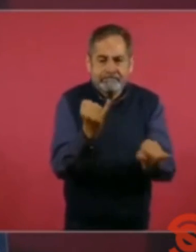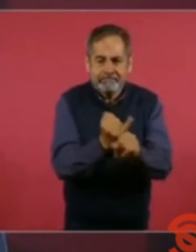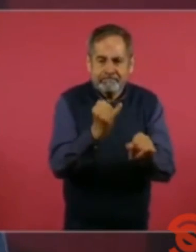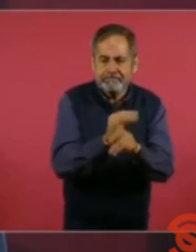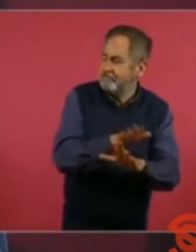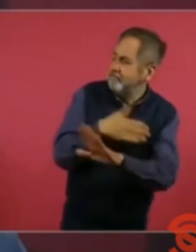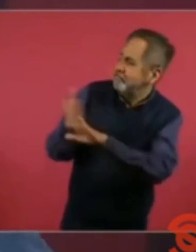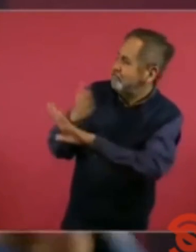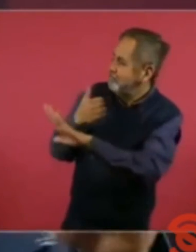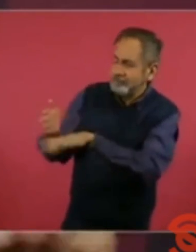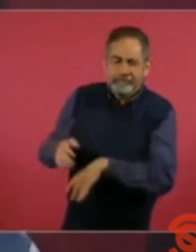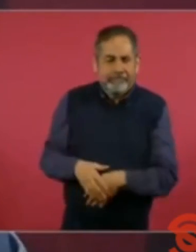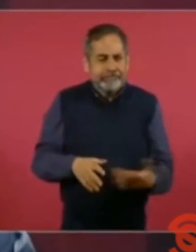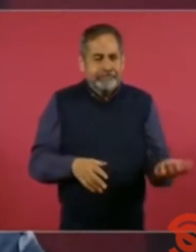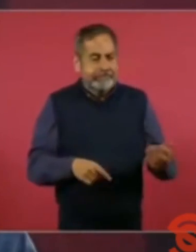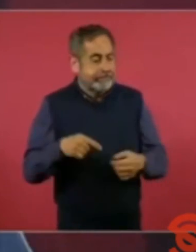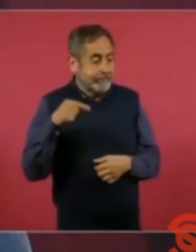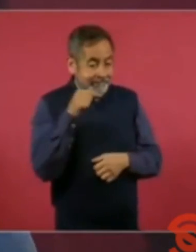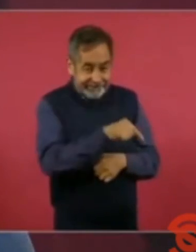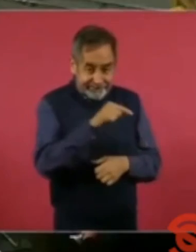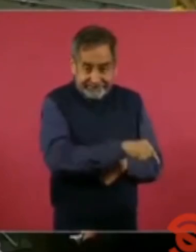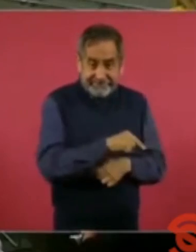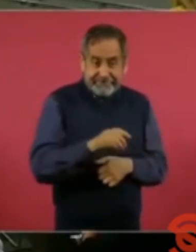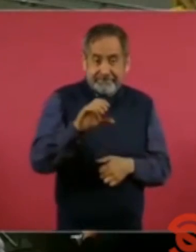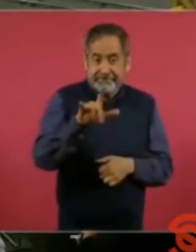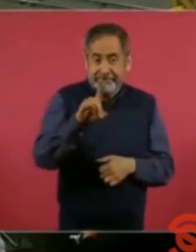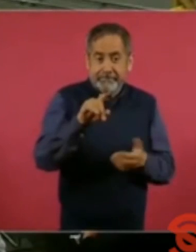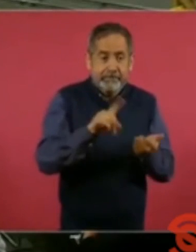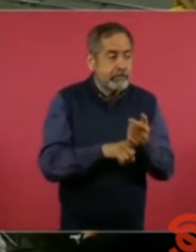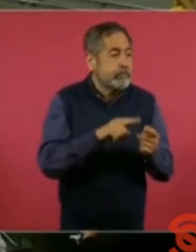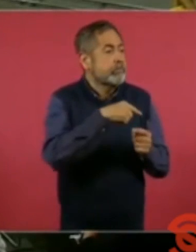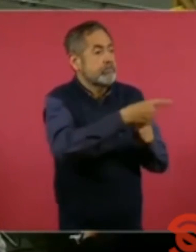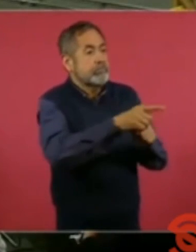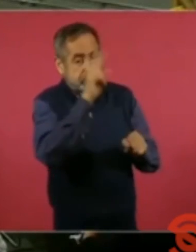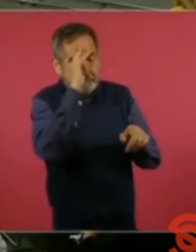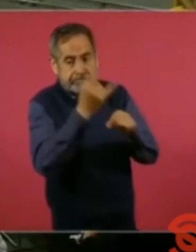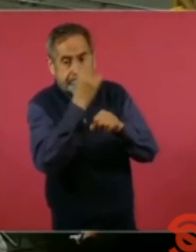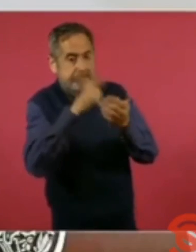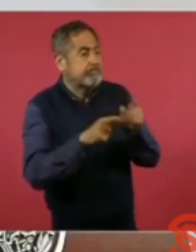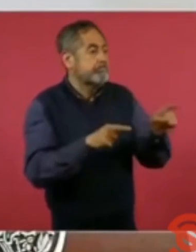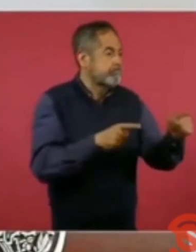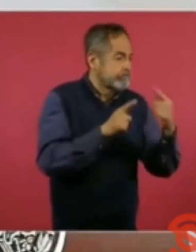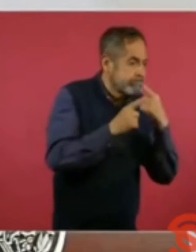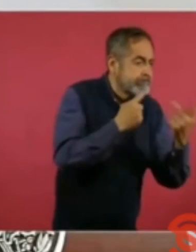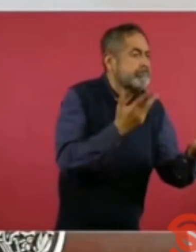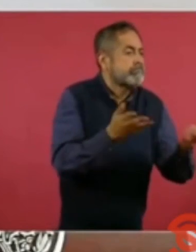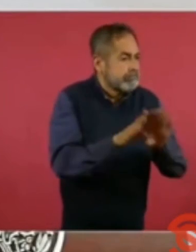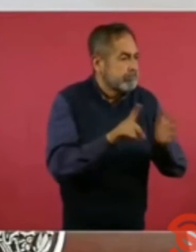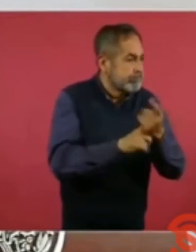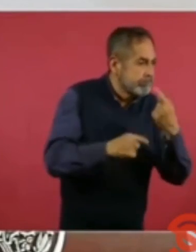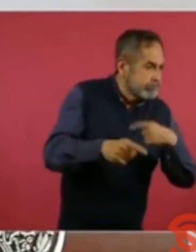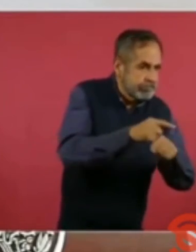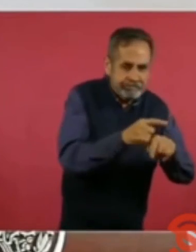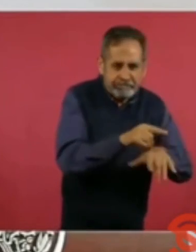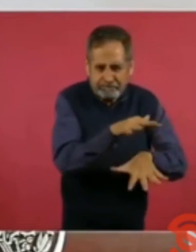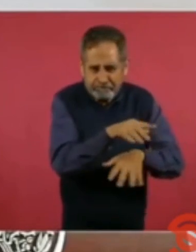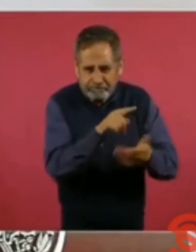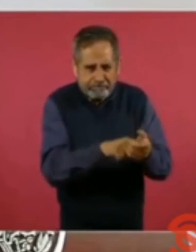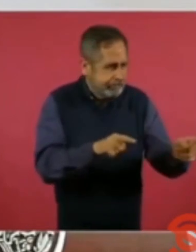e instrumentador de las campañas de desprestigio, de la guerra sucia en internet,